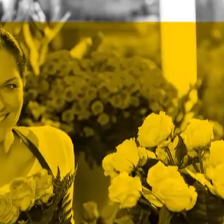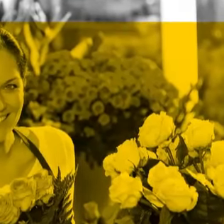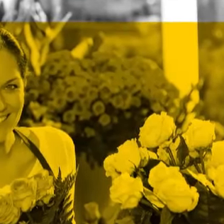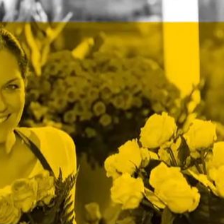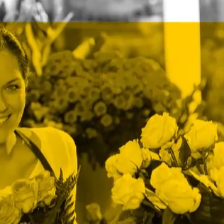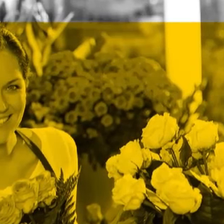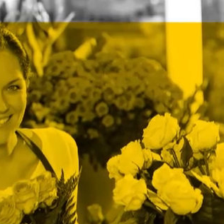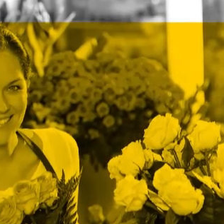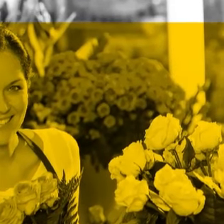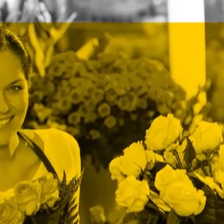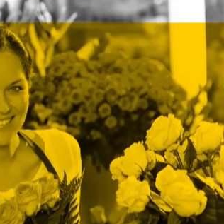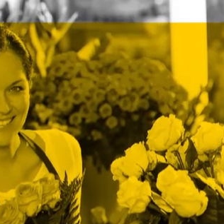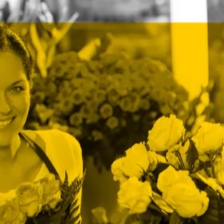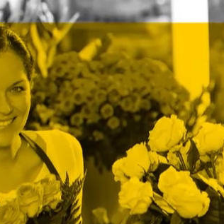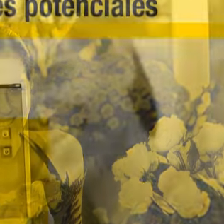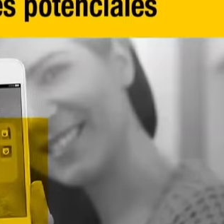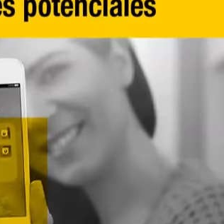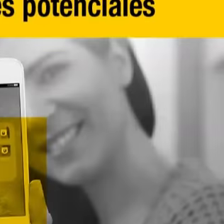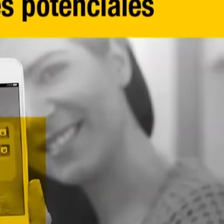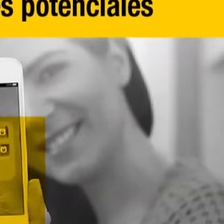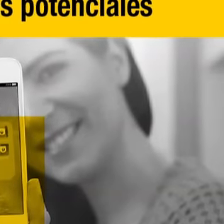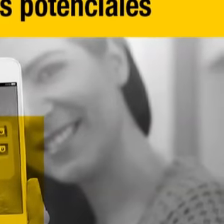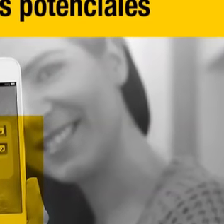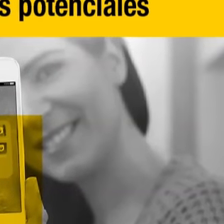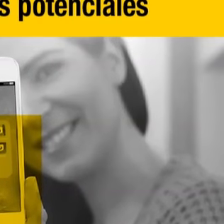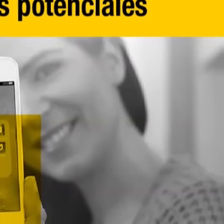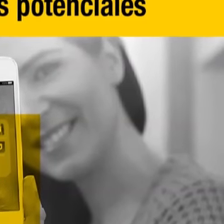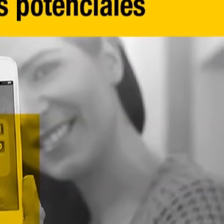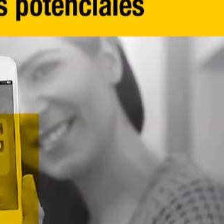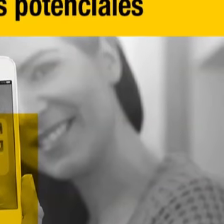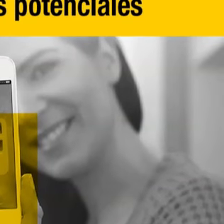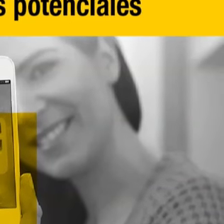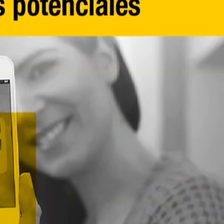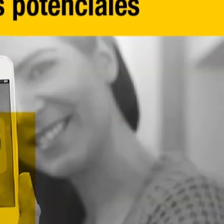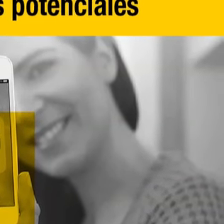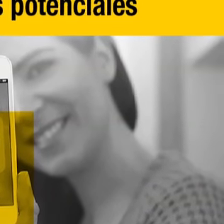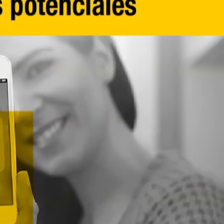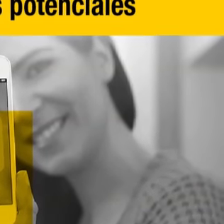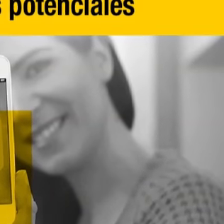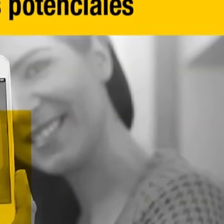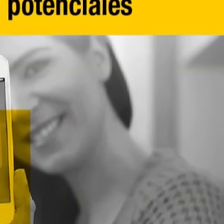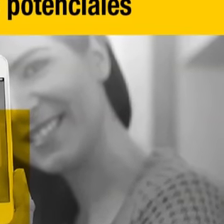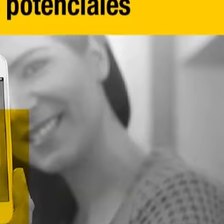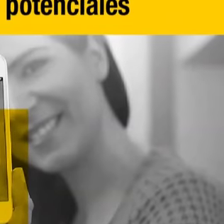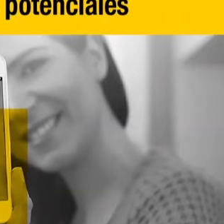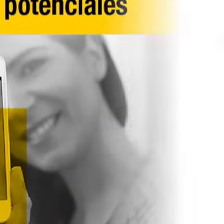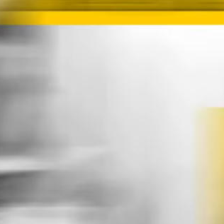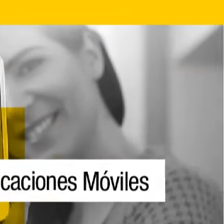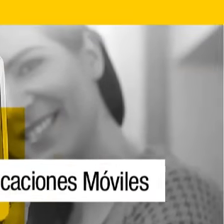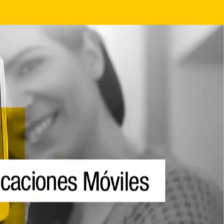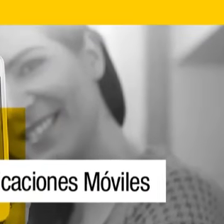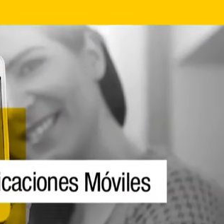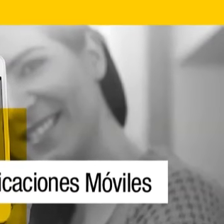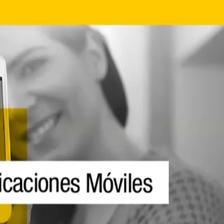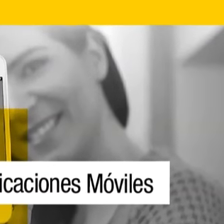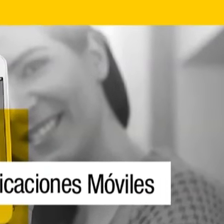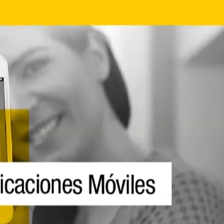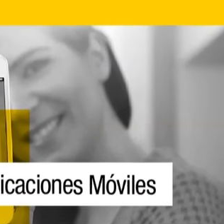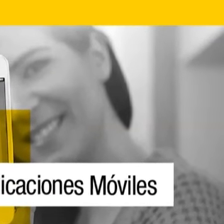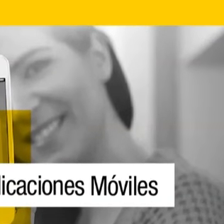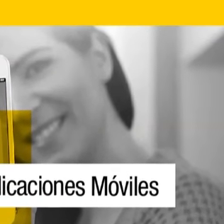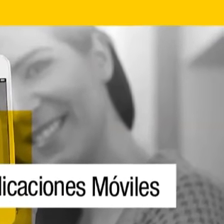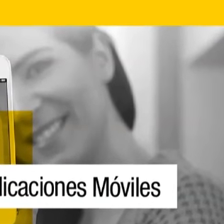Publicar sigue comprometido con el progreso de Barranca Bermeja. Ponemos a su disposición más de 15 millones de compradores potenciales. Mueva su